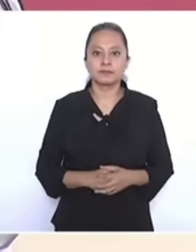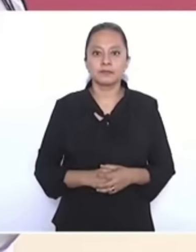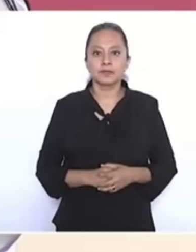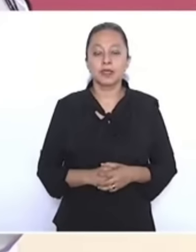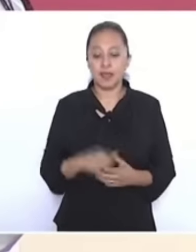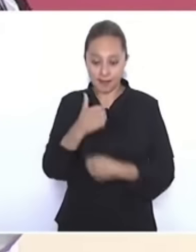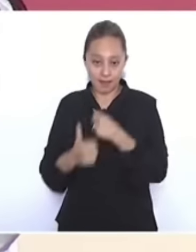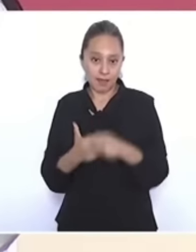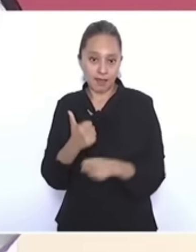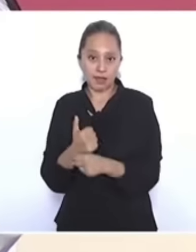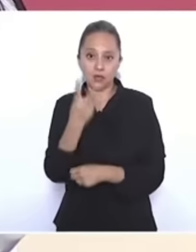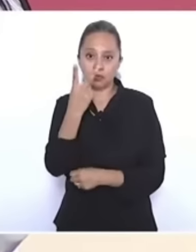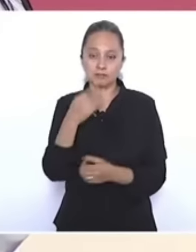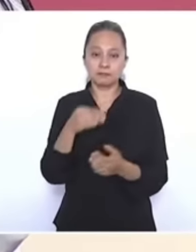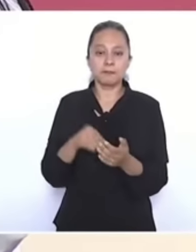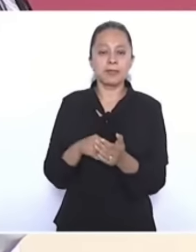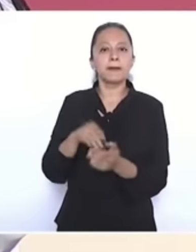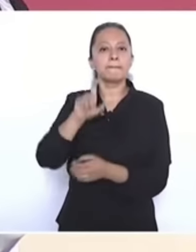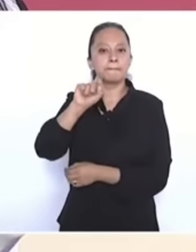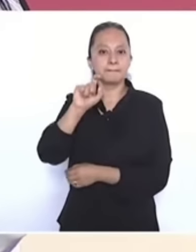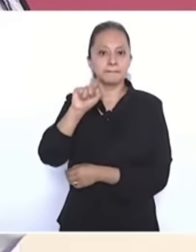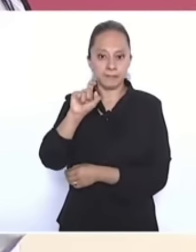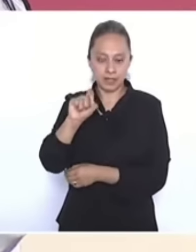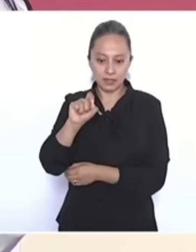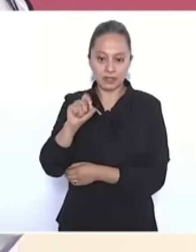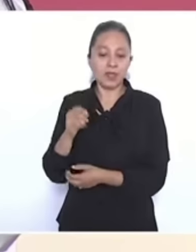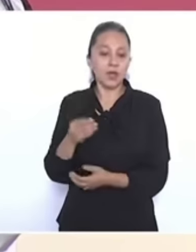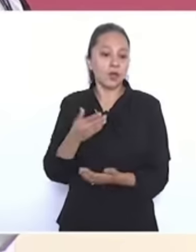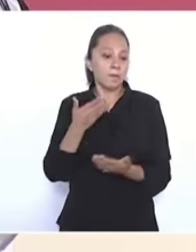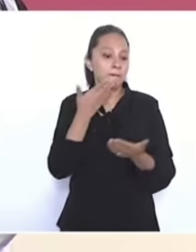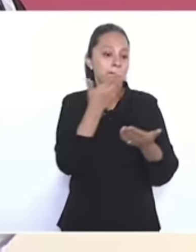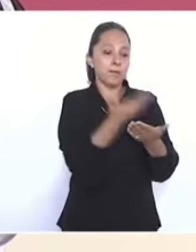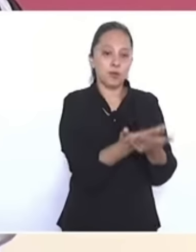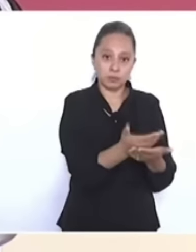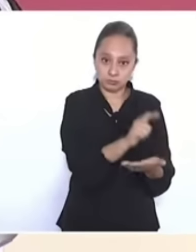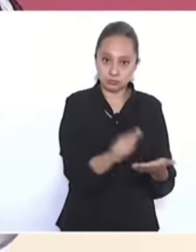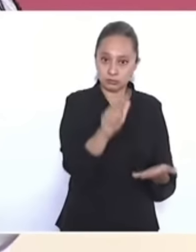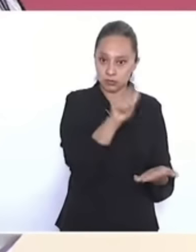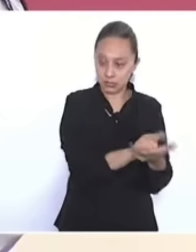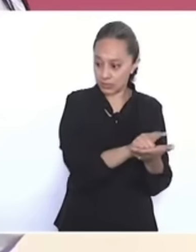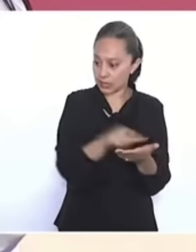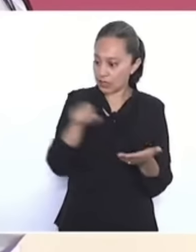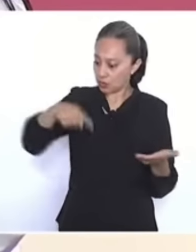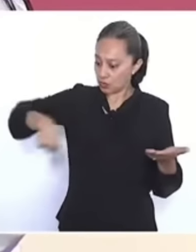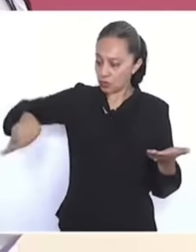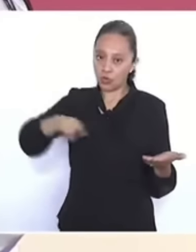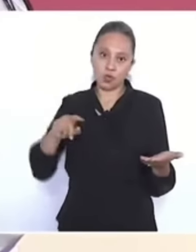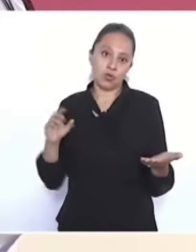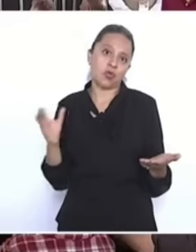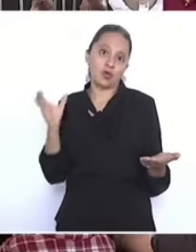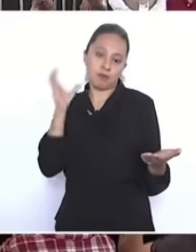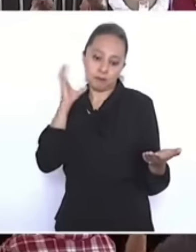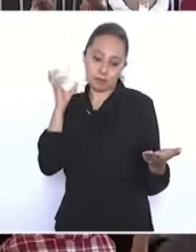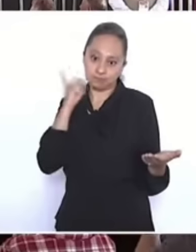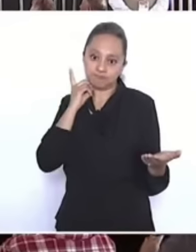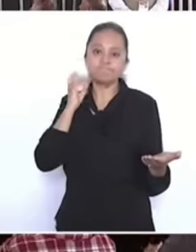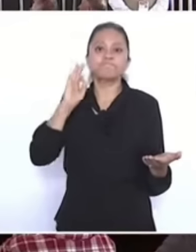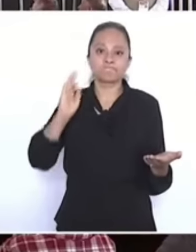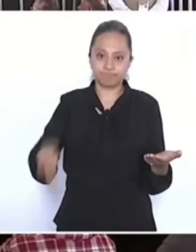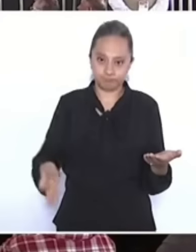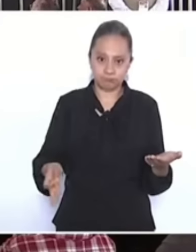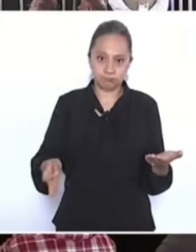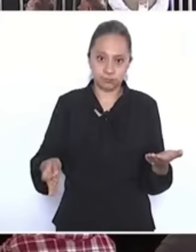2020, el presidente envió una iniciativa de ley que fue aprobada por el Congreso de la Unión, que